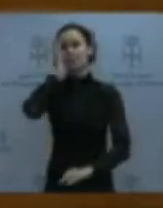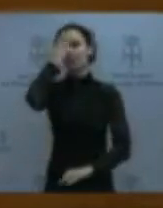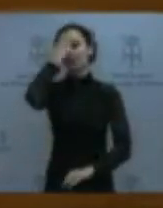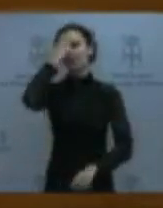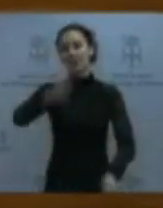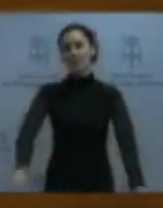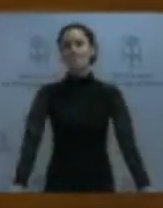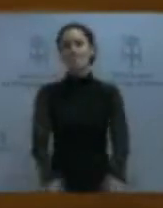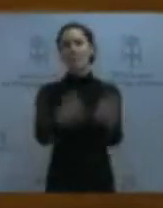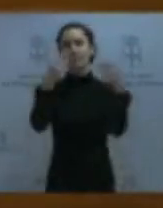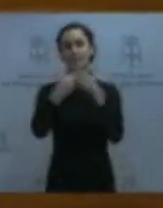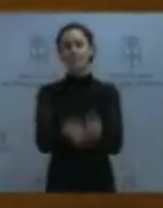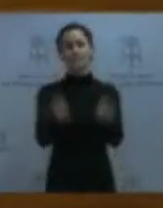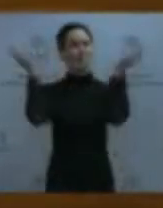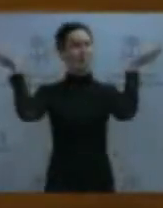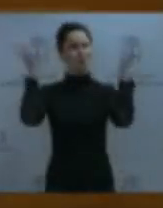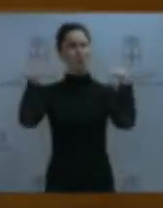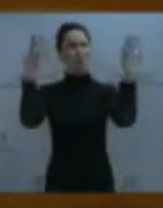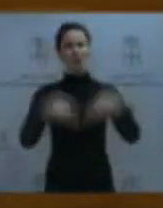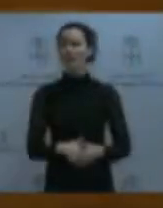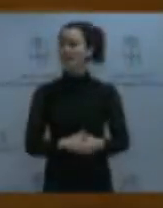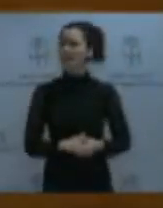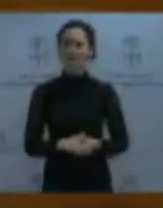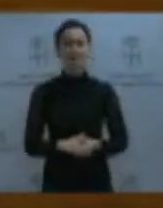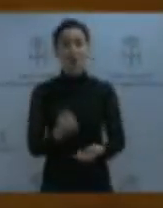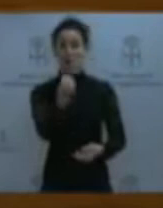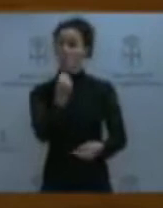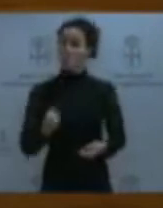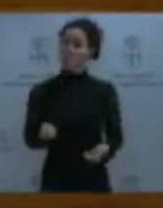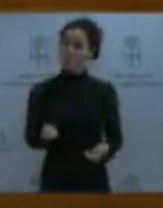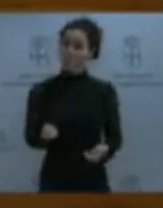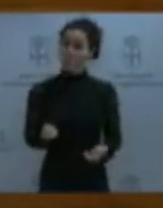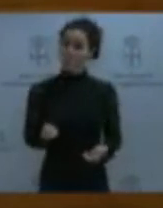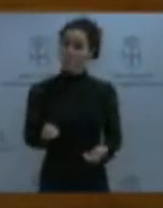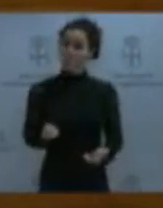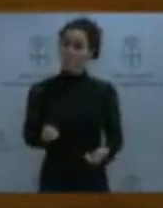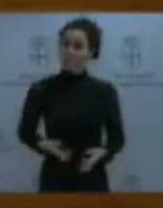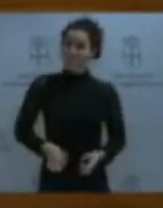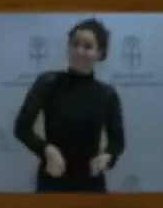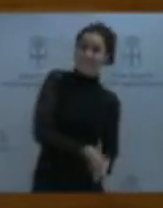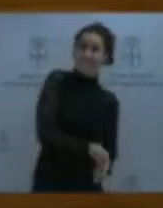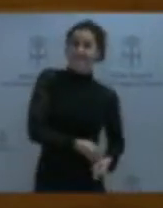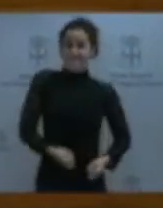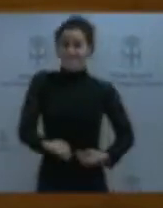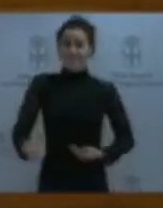la democracia española. Políticas de austeridad que laminaron nuestros derechos.